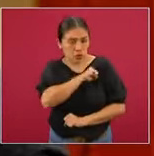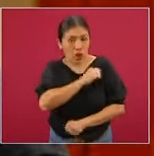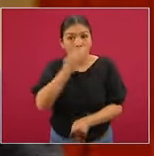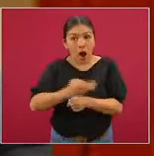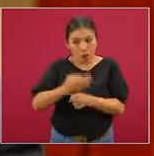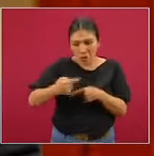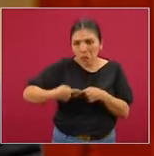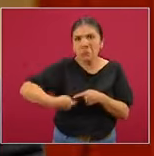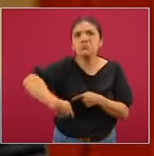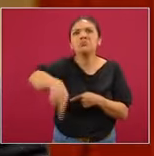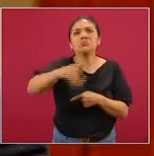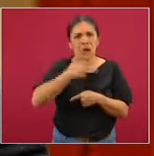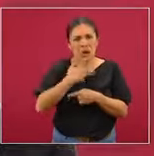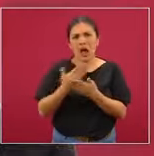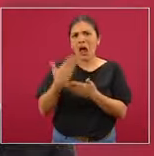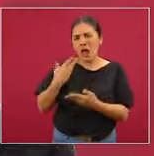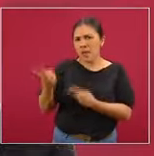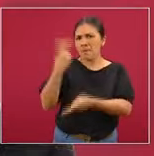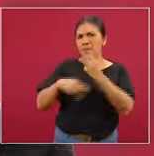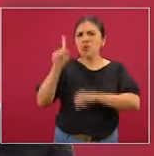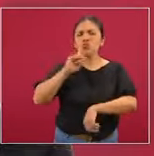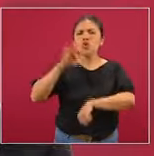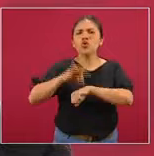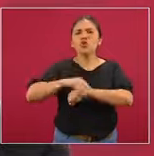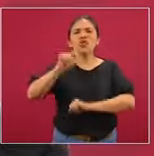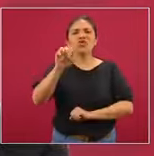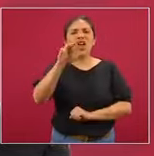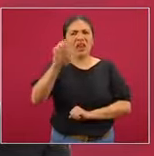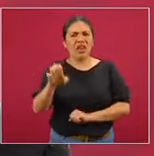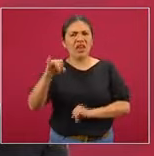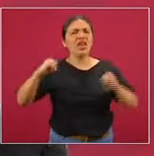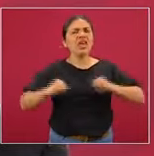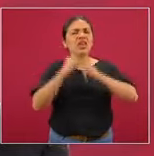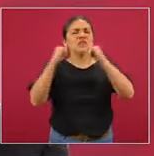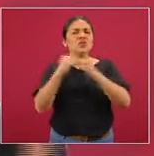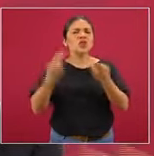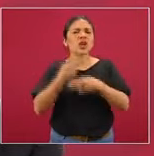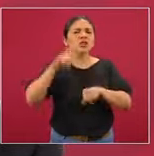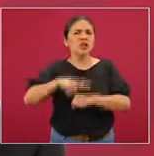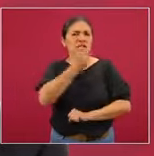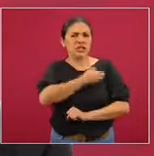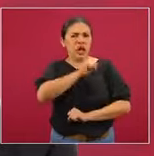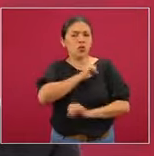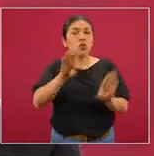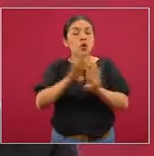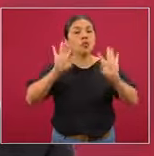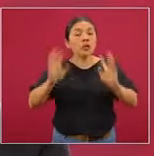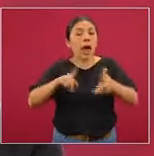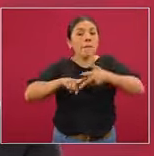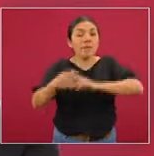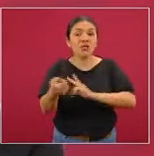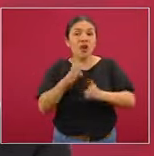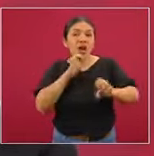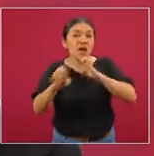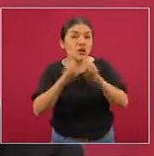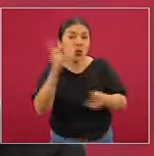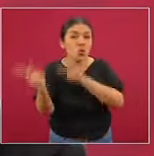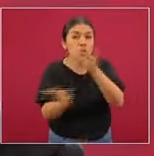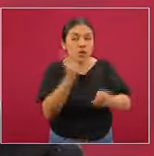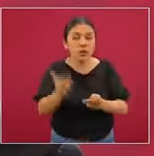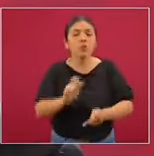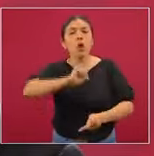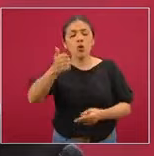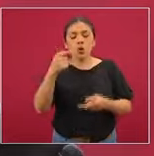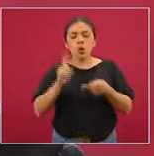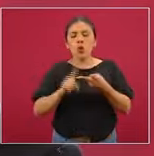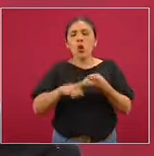curso y nos acompañó aquí la doctora Tere Schama del Instituto Nacional de Salud Pública en el arranque de la encuesta. Hemos hablado del modelo Centinela,